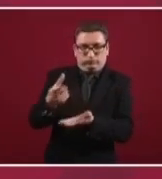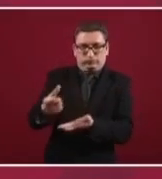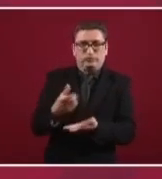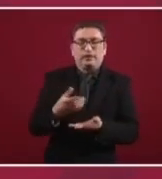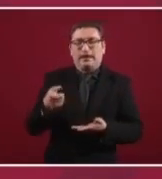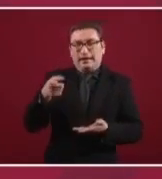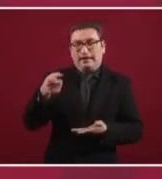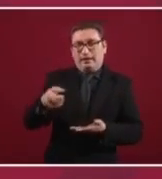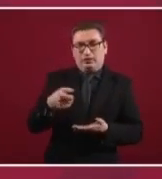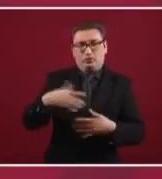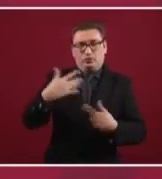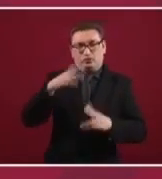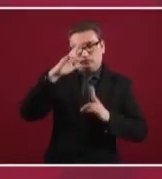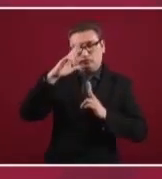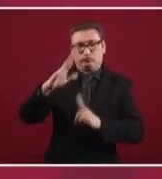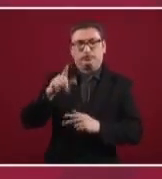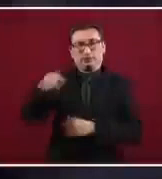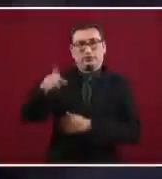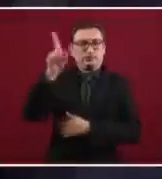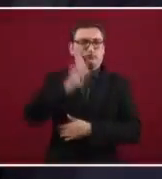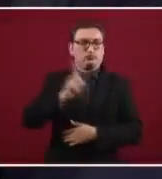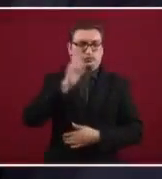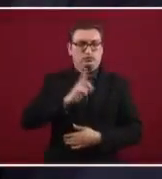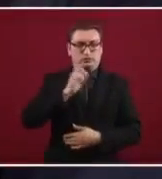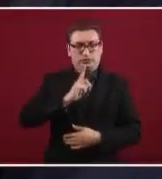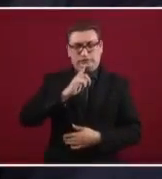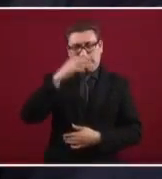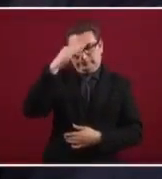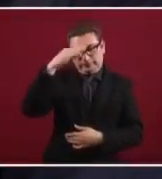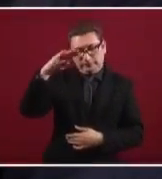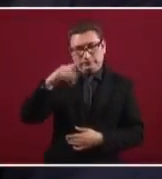este homenaje a doña Rosario.